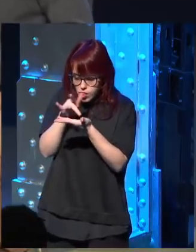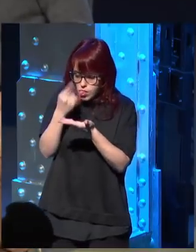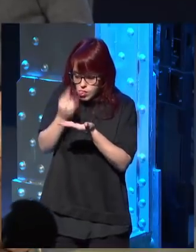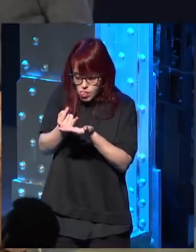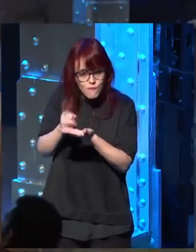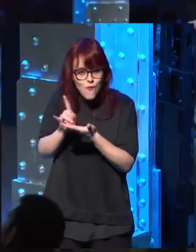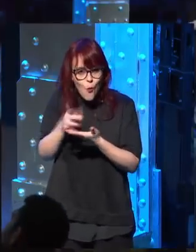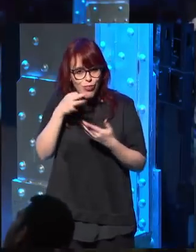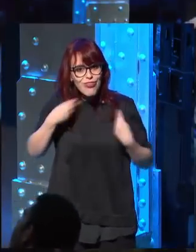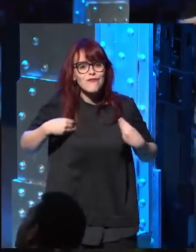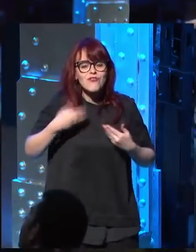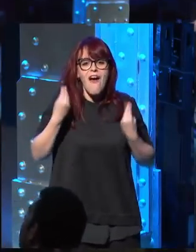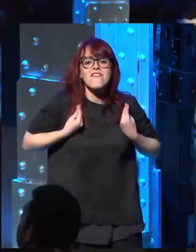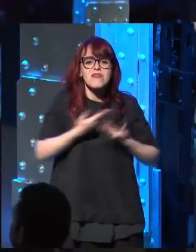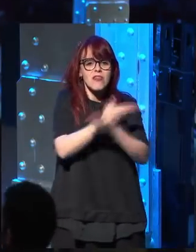Bueno,